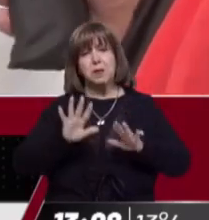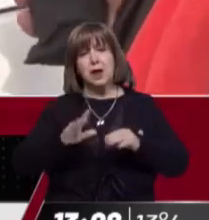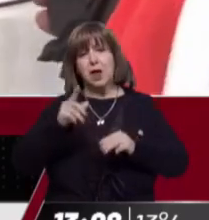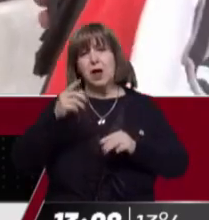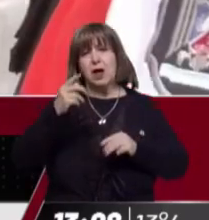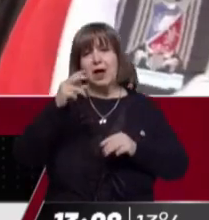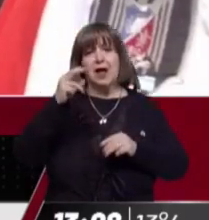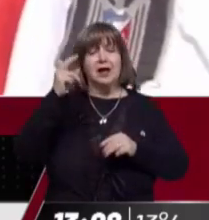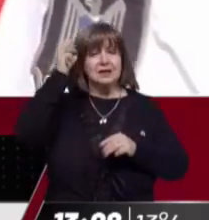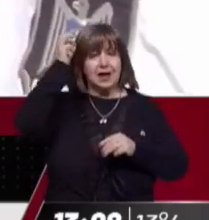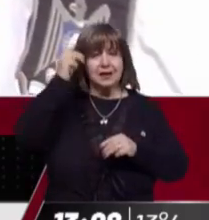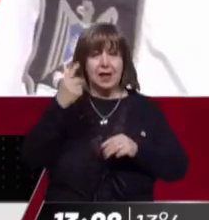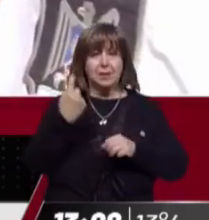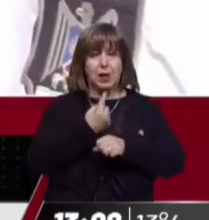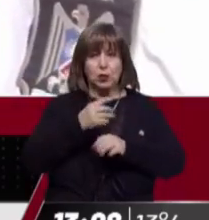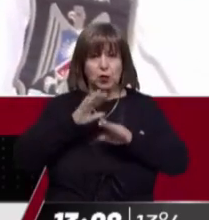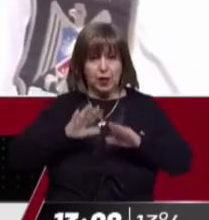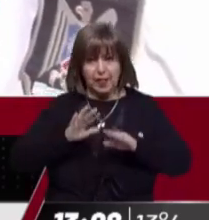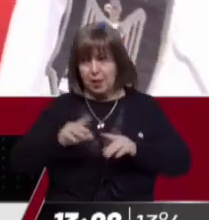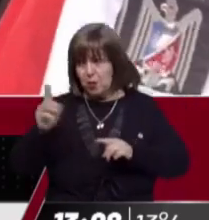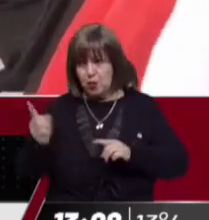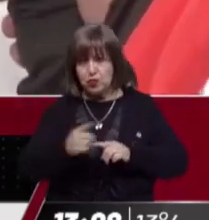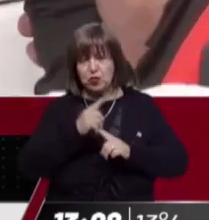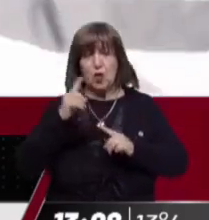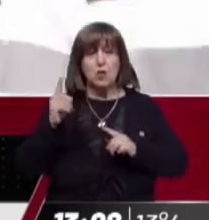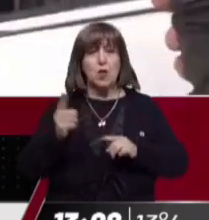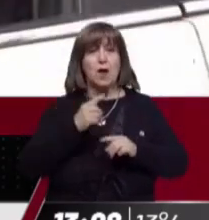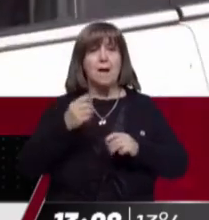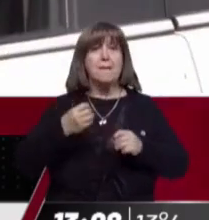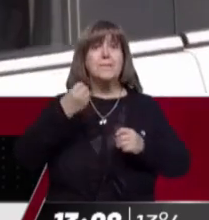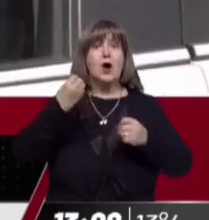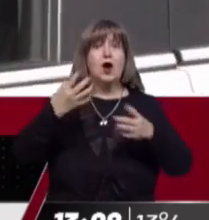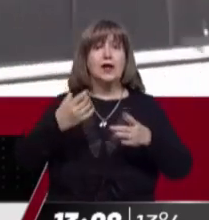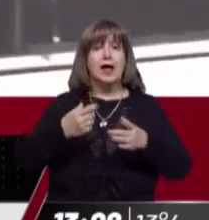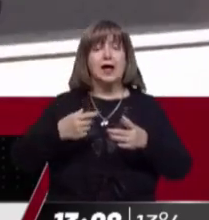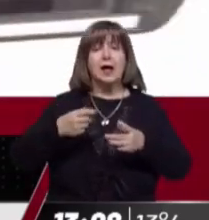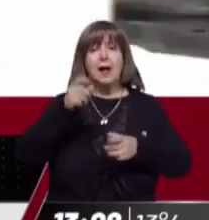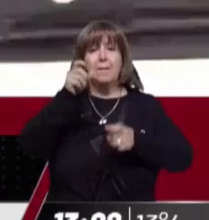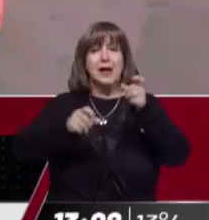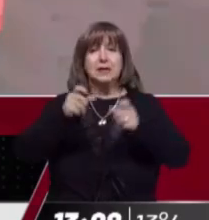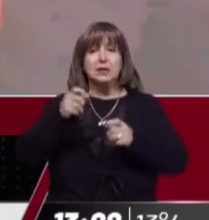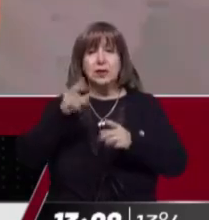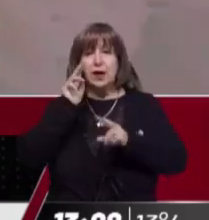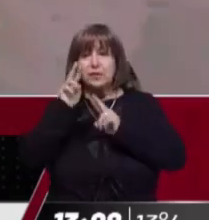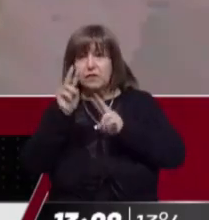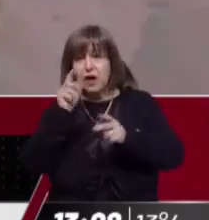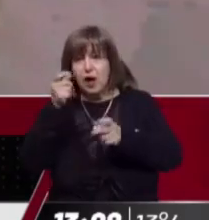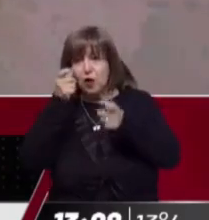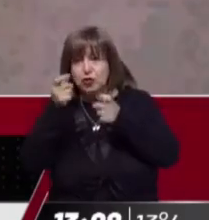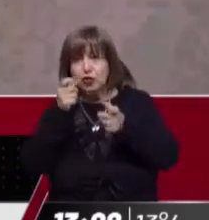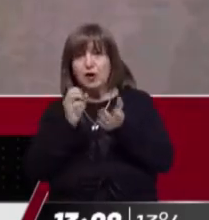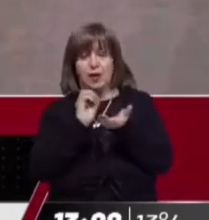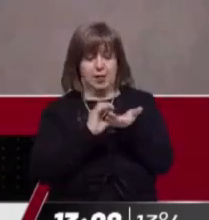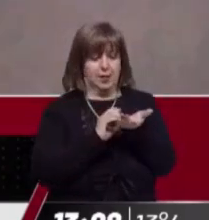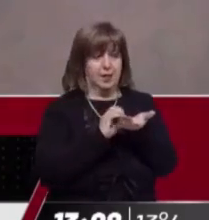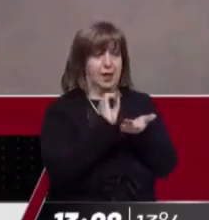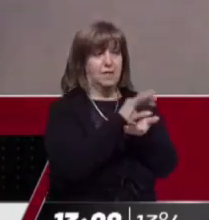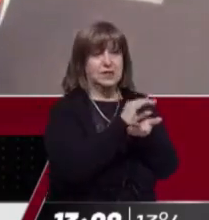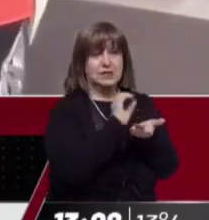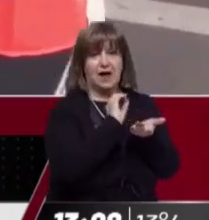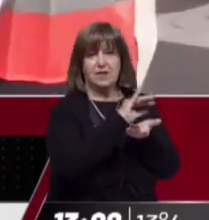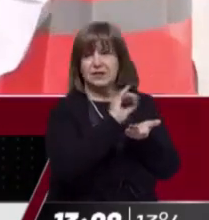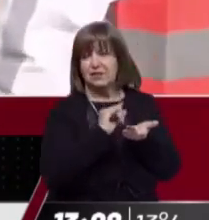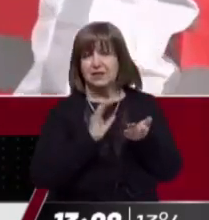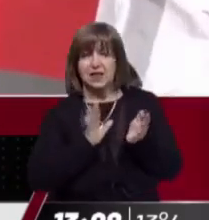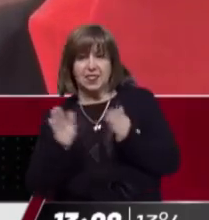lo vamos innovando en forma permanente, teniendo en cuenta cómo se va comportando la sociedad al momento de circular en la vía pública. ¿Qué